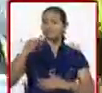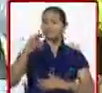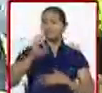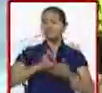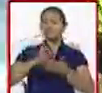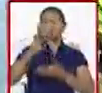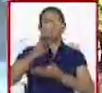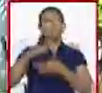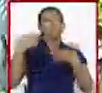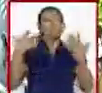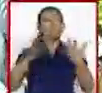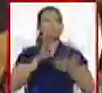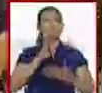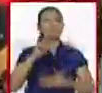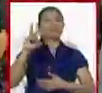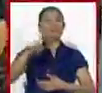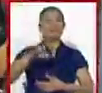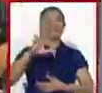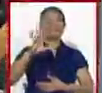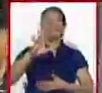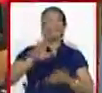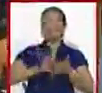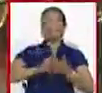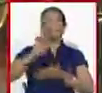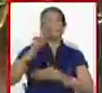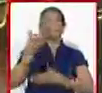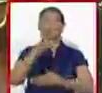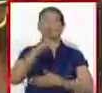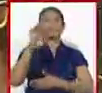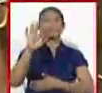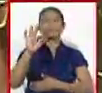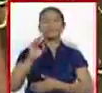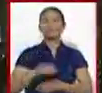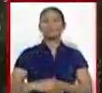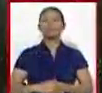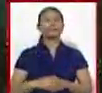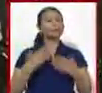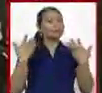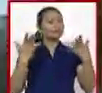de febrero, ya lo expresó el 25 de enero del 2009, por lo